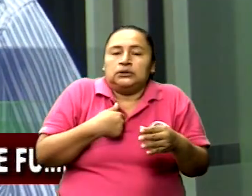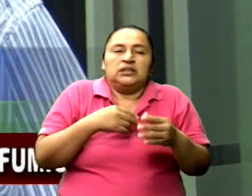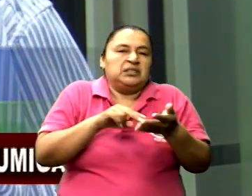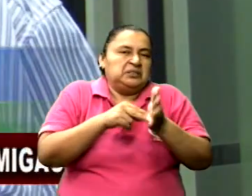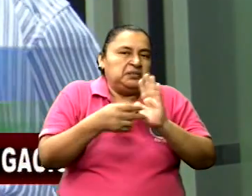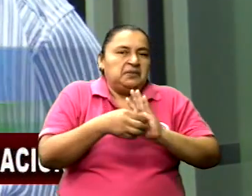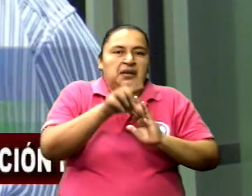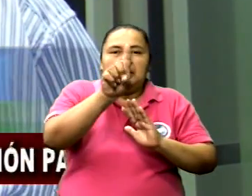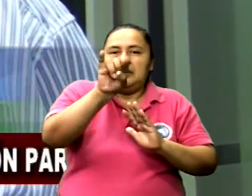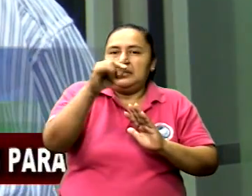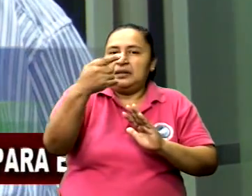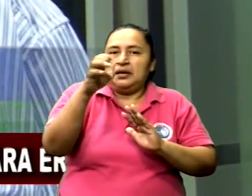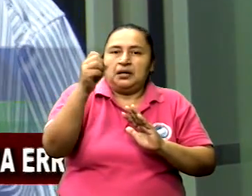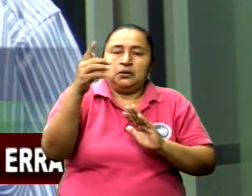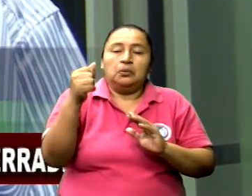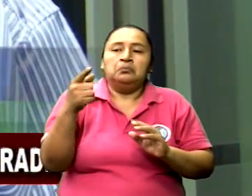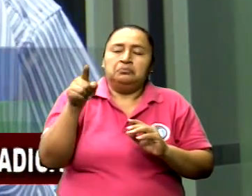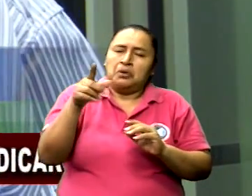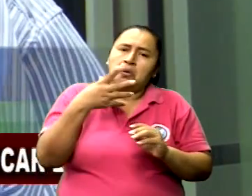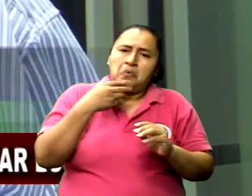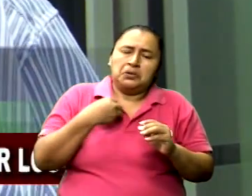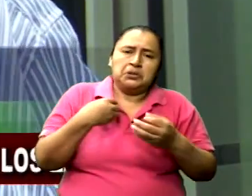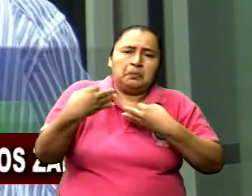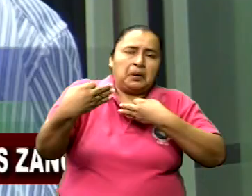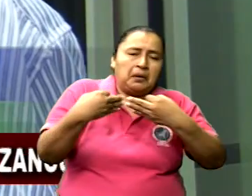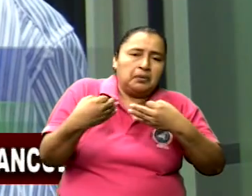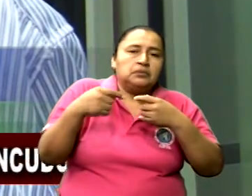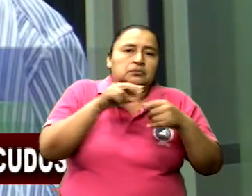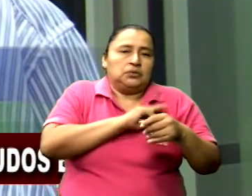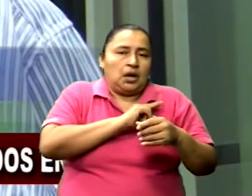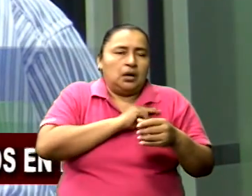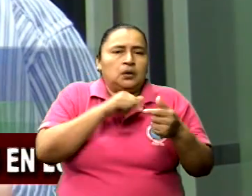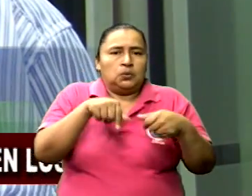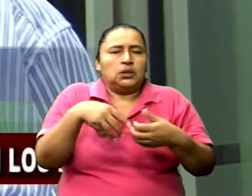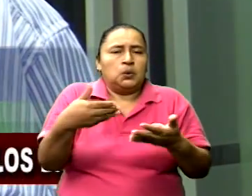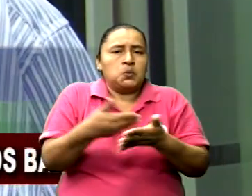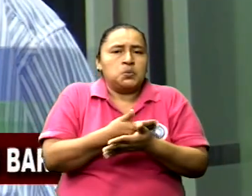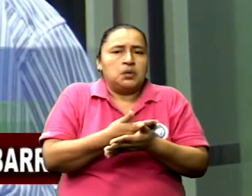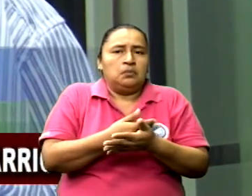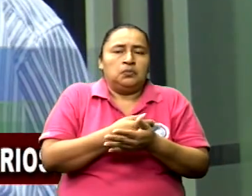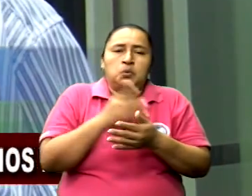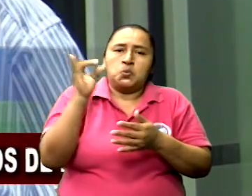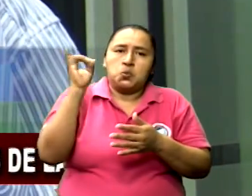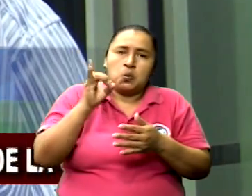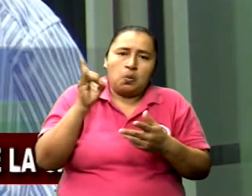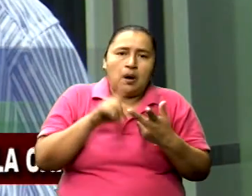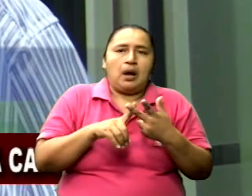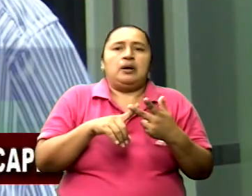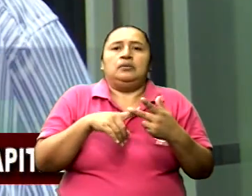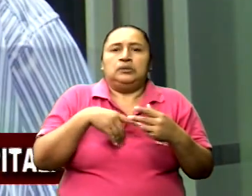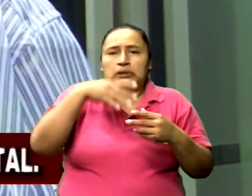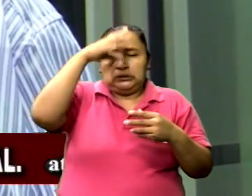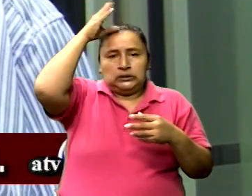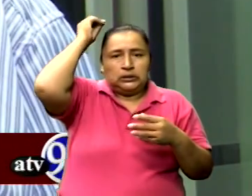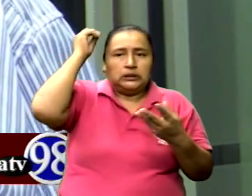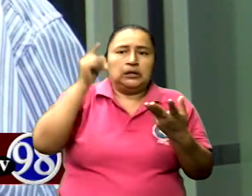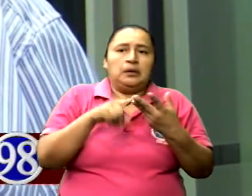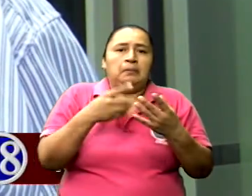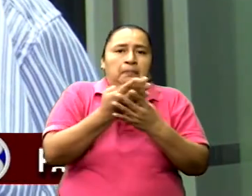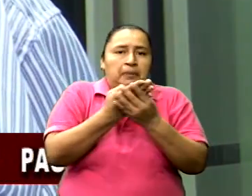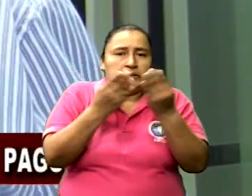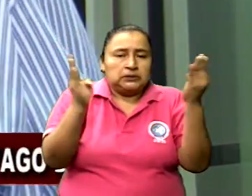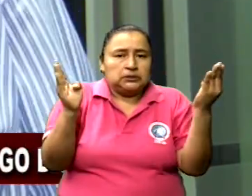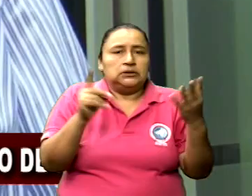jurídico. Nos decía pues que esto realmente existe ahorita en Uruguay, Argentina, el Brasil